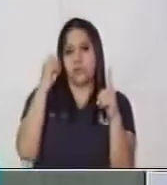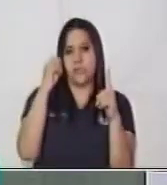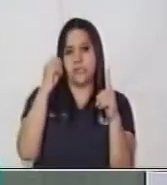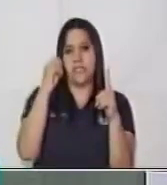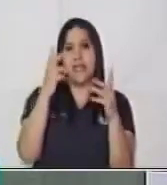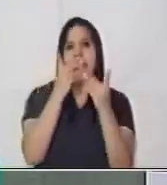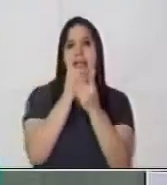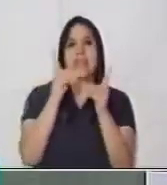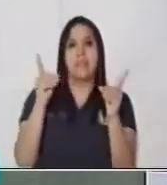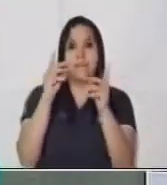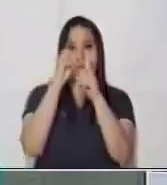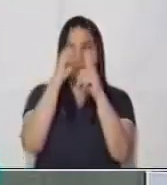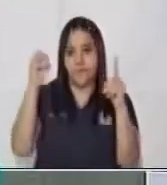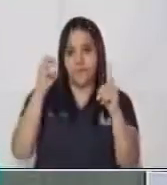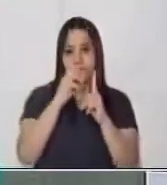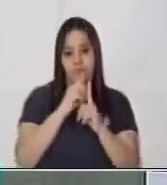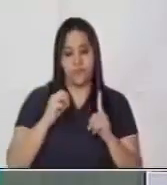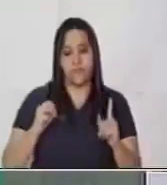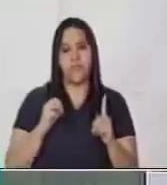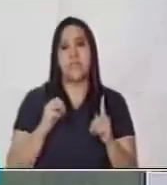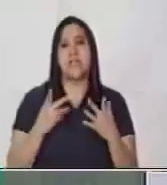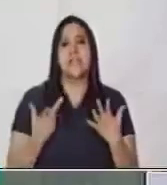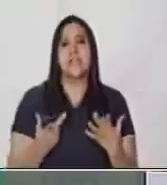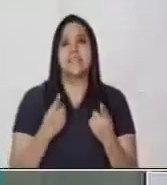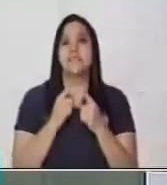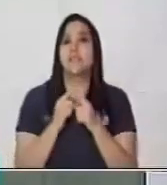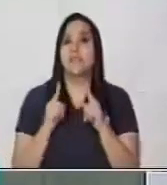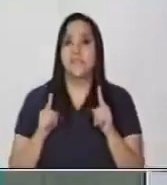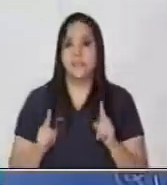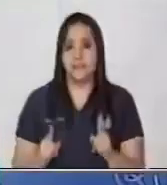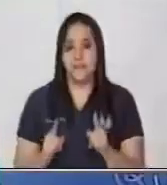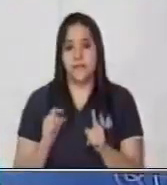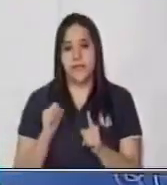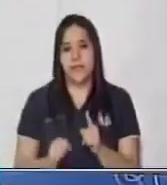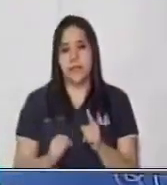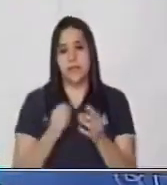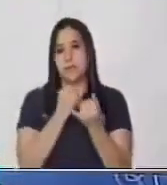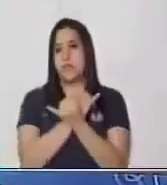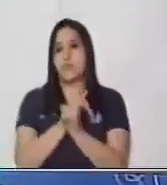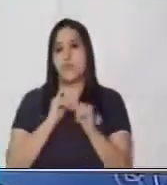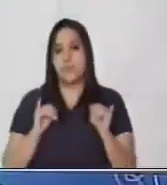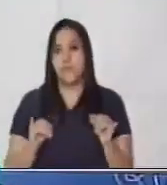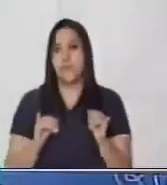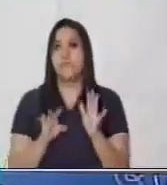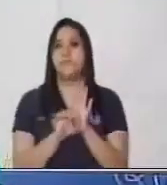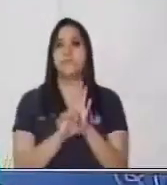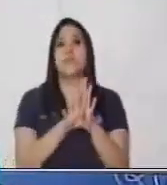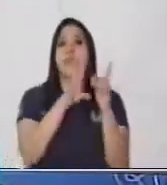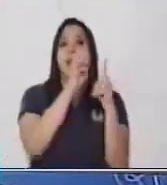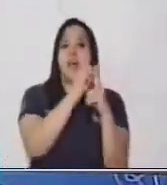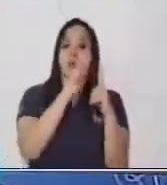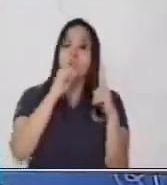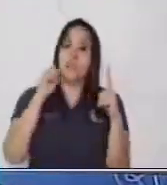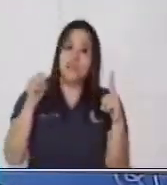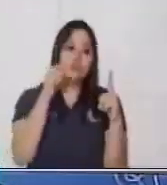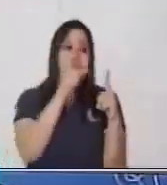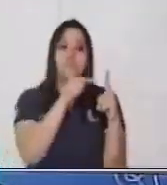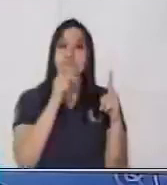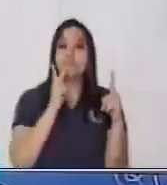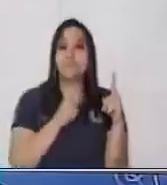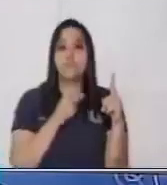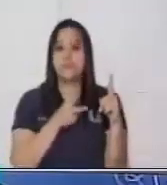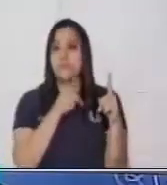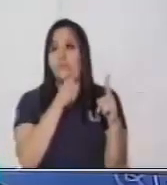dependiente. En cambio, la oración es de carácter independiente. La proposición siempre va a